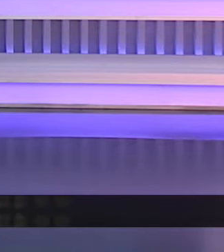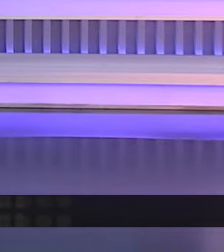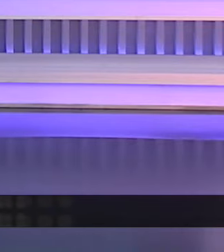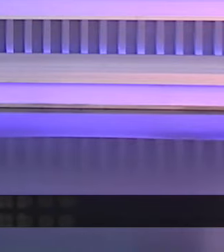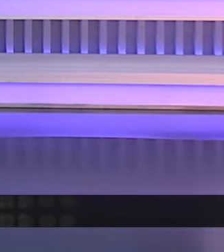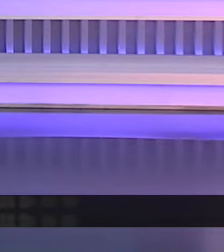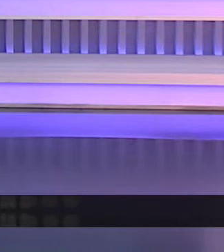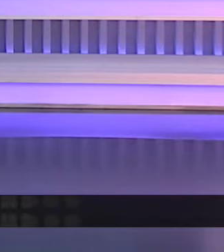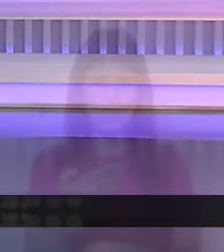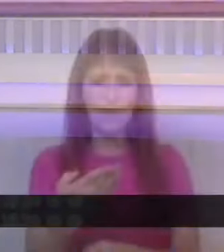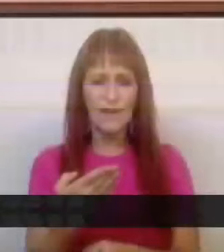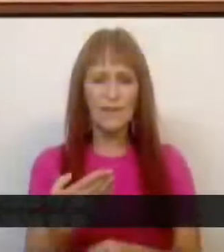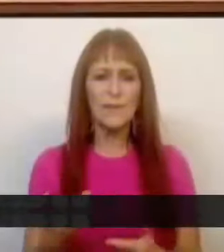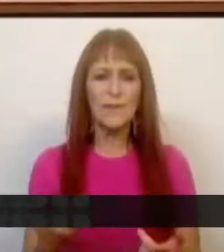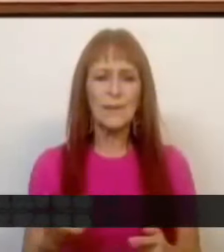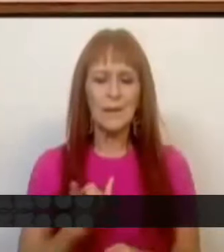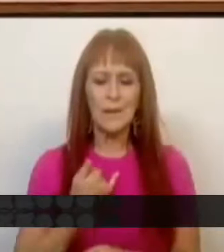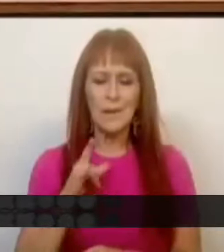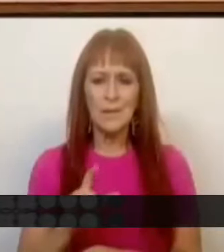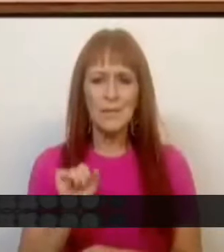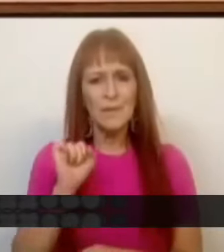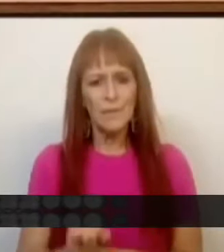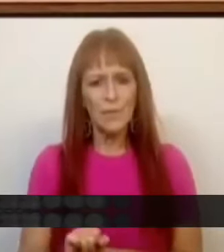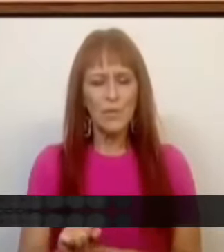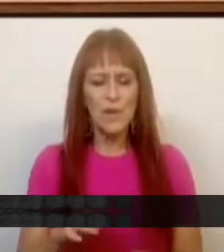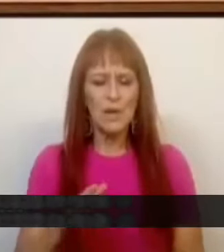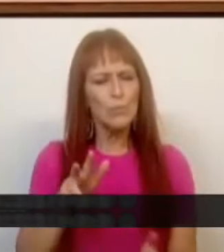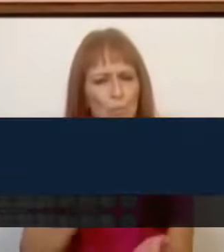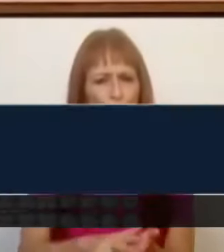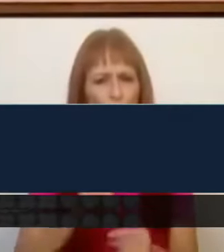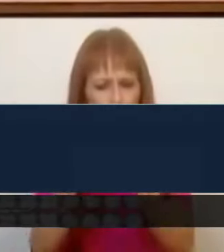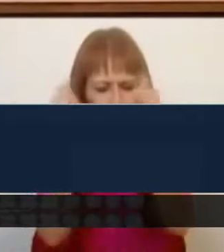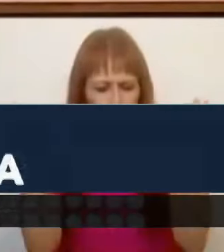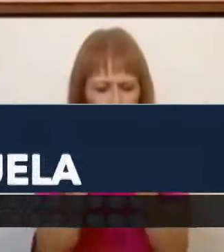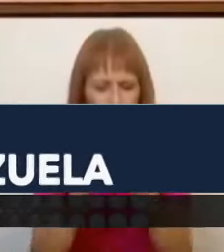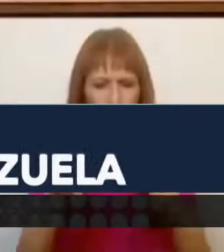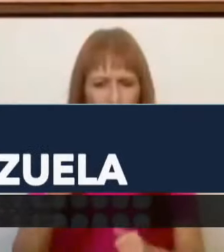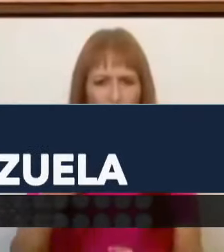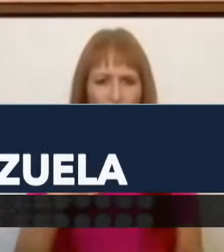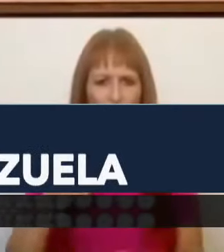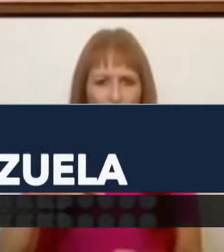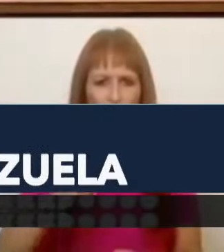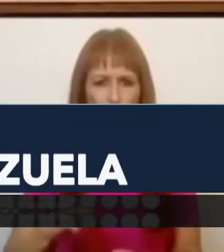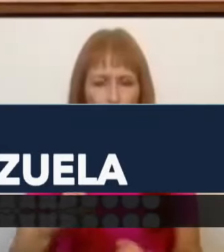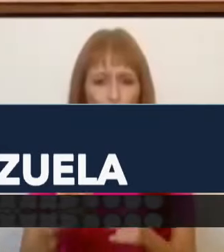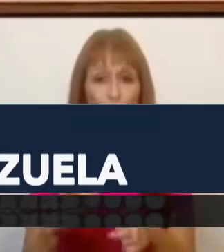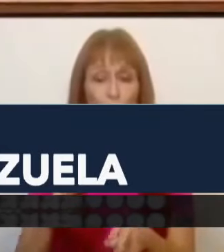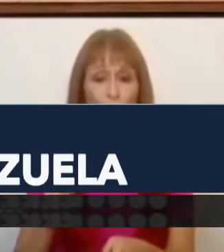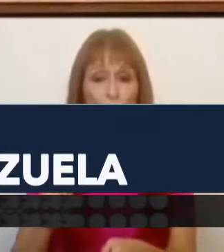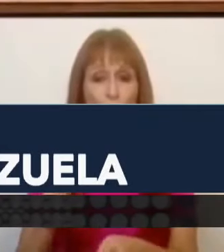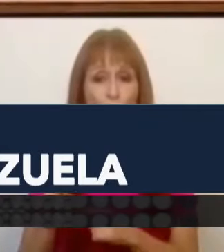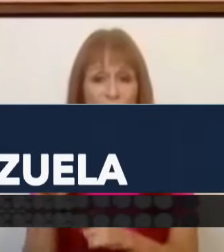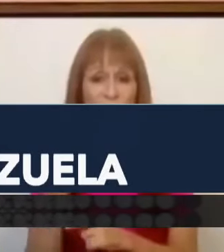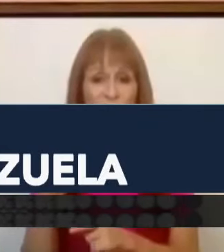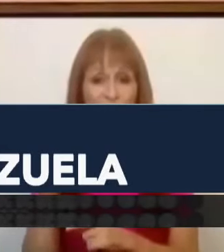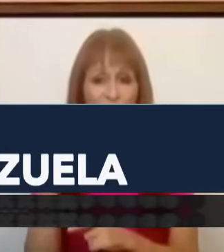como ganador en las elecciones presidenciales. Hablamos de Edmundo González Urrutia. El Parlamento de Portugal que rechazó el día viernes un proyecto